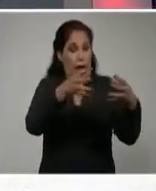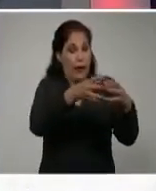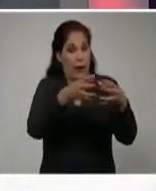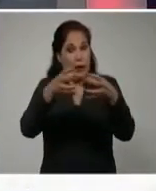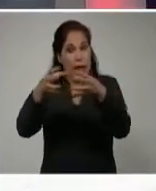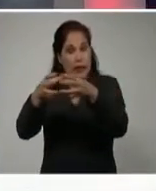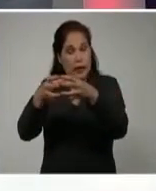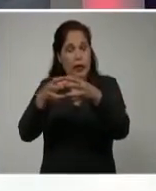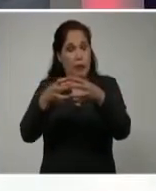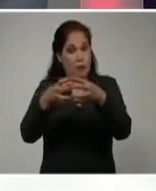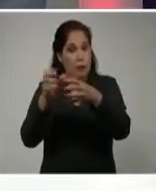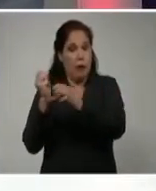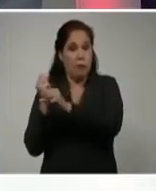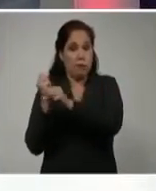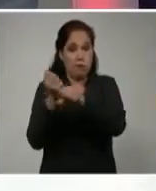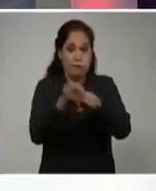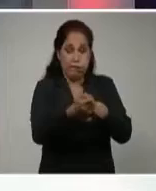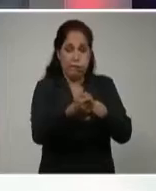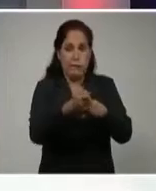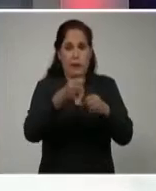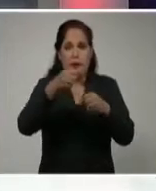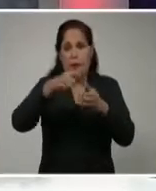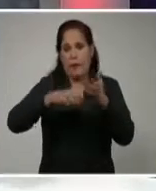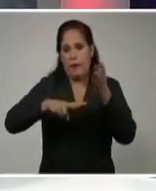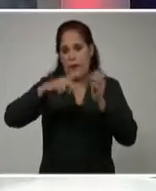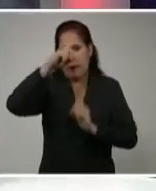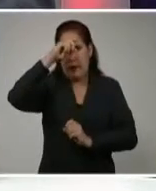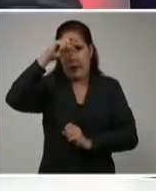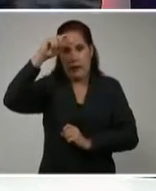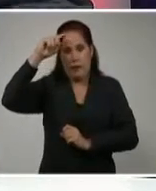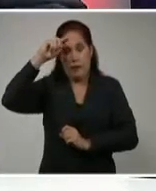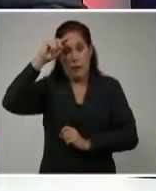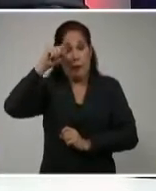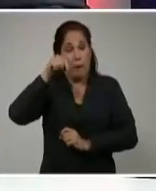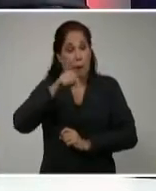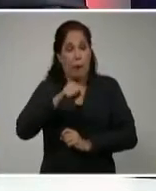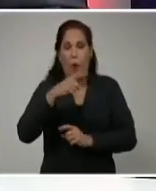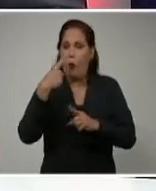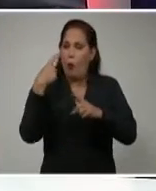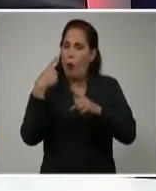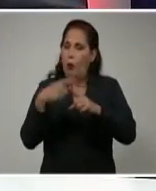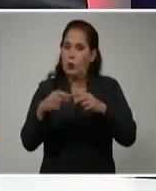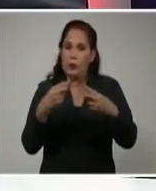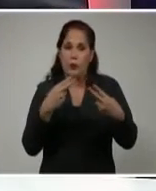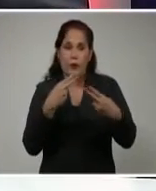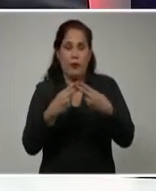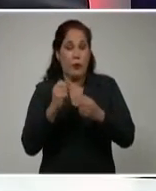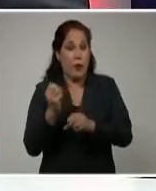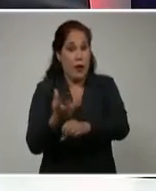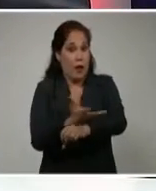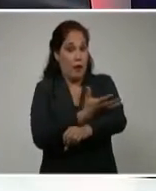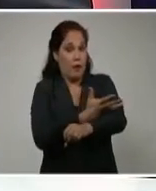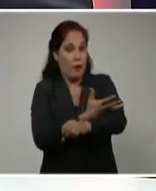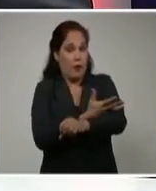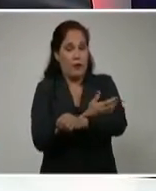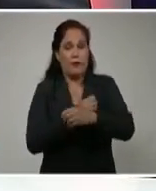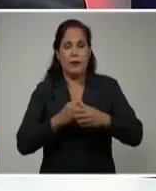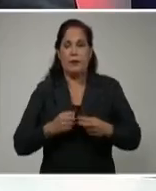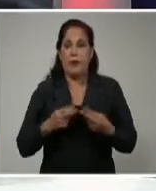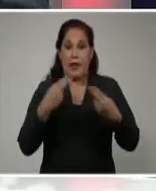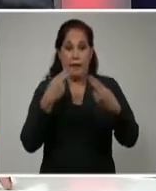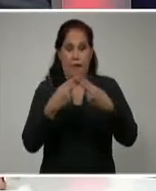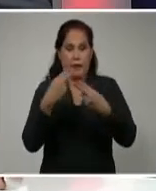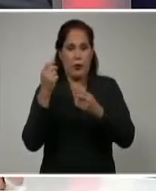al terreno del estadio José Antonio Huelga de Santi Espíritus a protagonizar otro capítulo de esta emocionante final de la Serie Nacional de